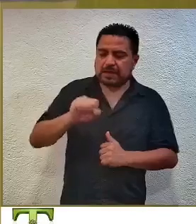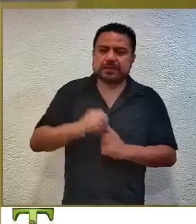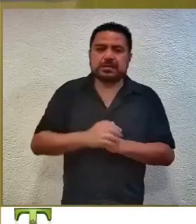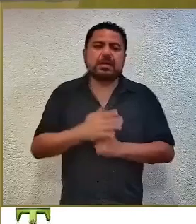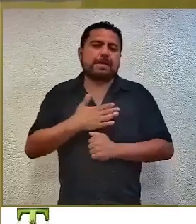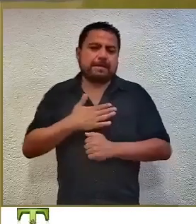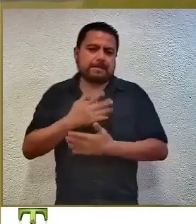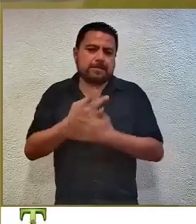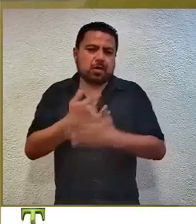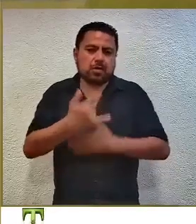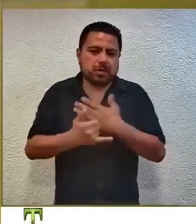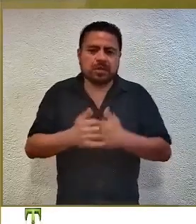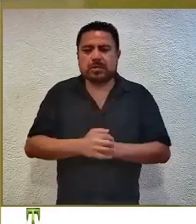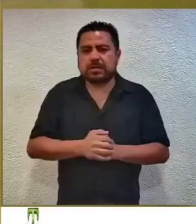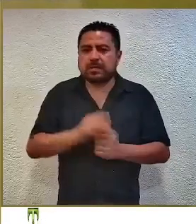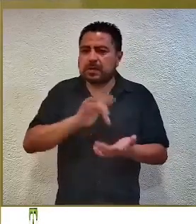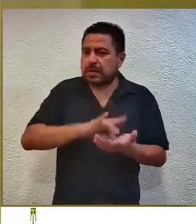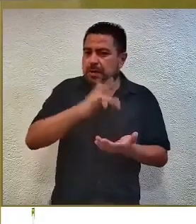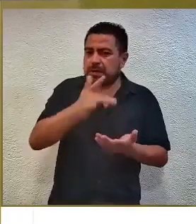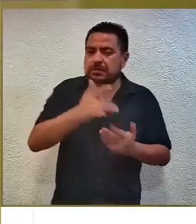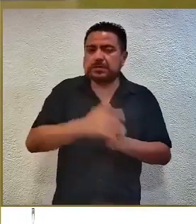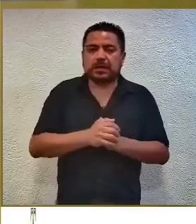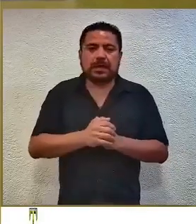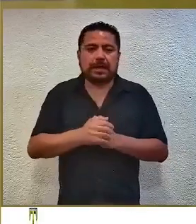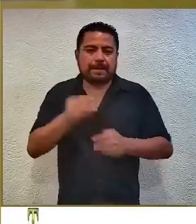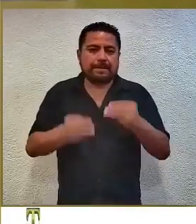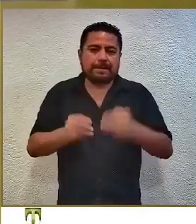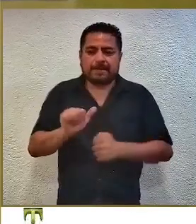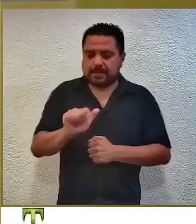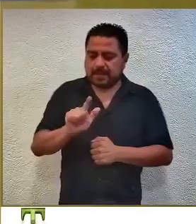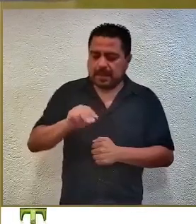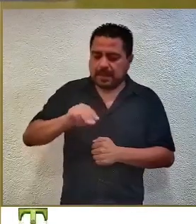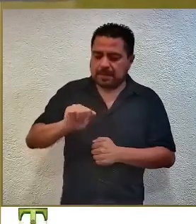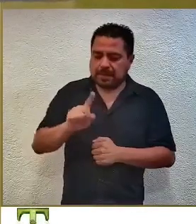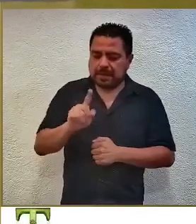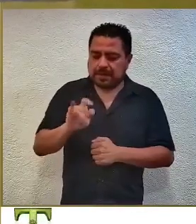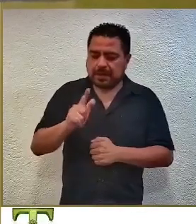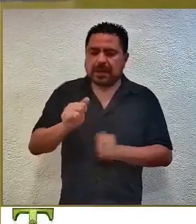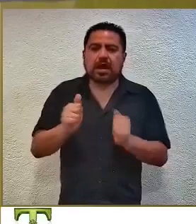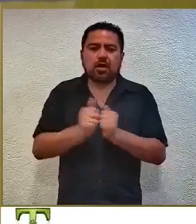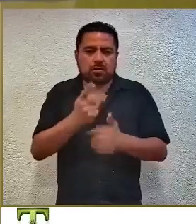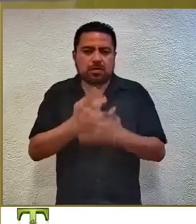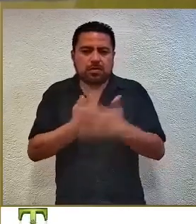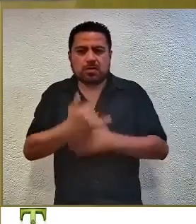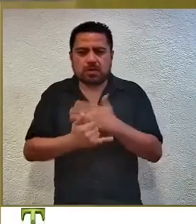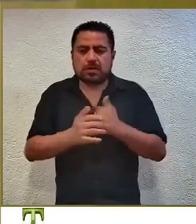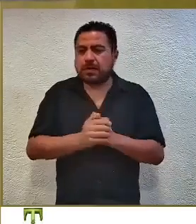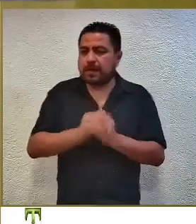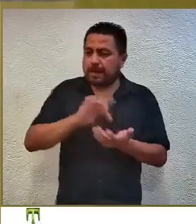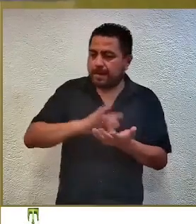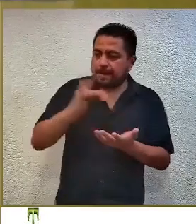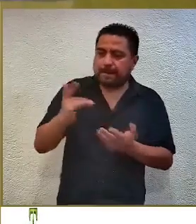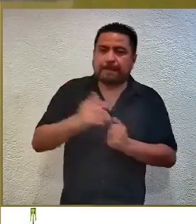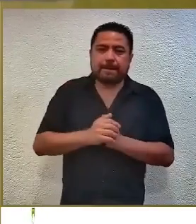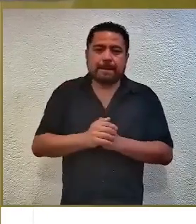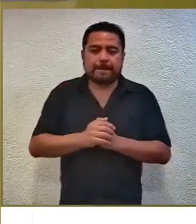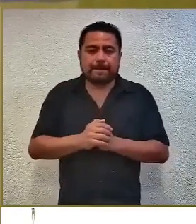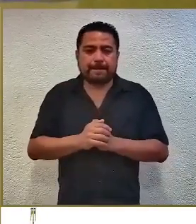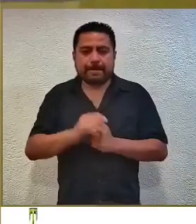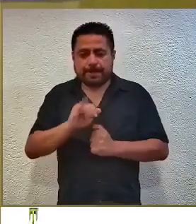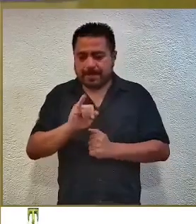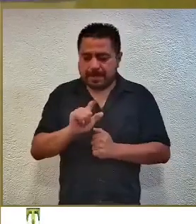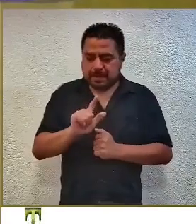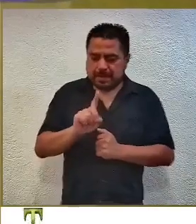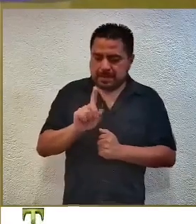mi proyecto. Gracias, magistrado. Magistrada Almadelia Eugenio Alcaraz. Con el proyecto. Gracias, magistrada. Magistrada Hilda